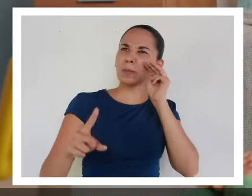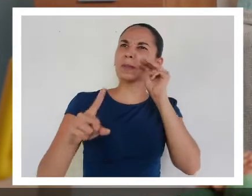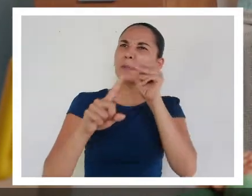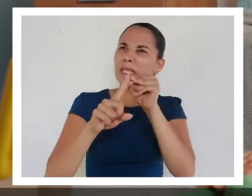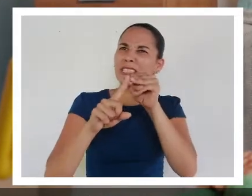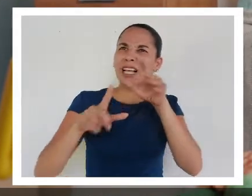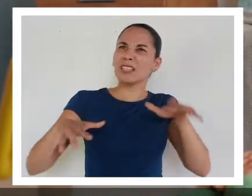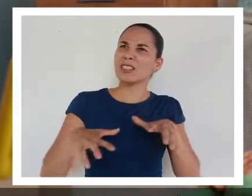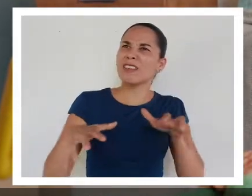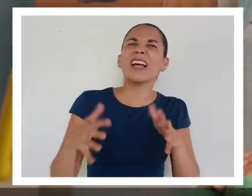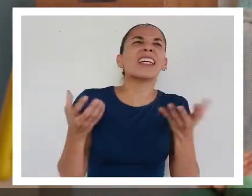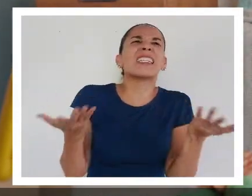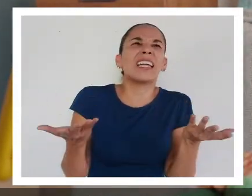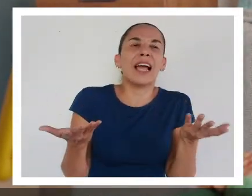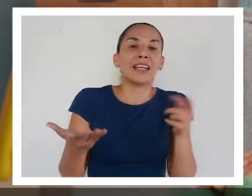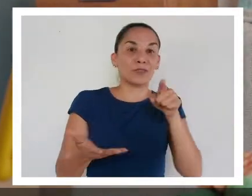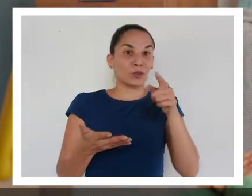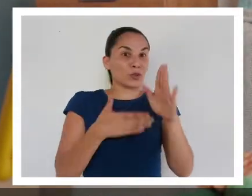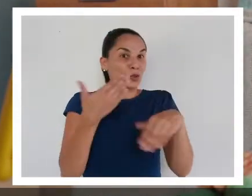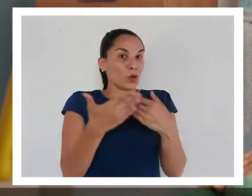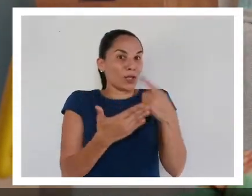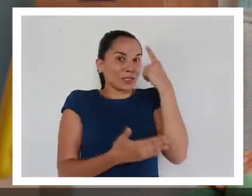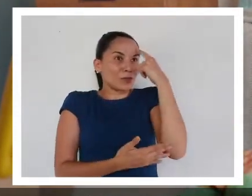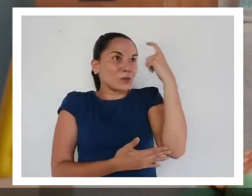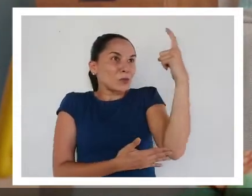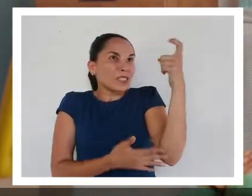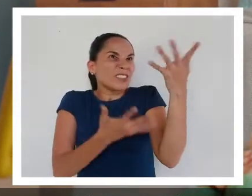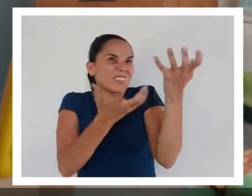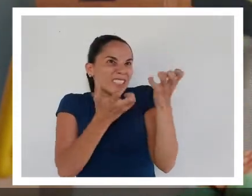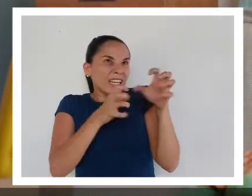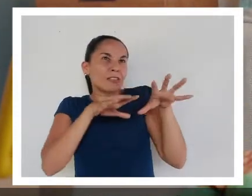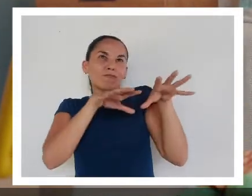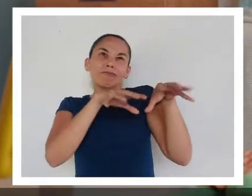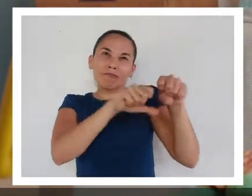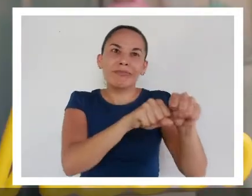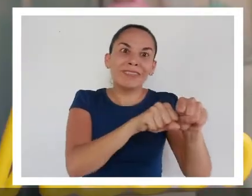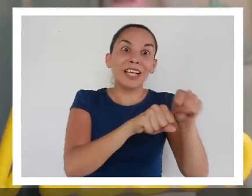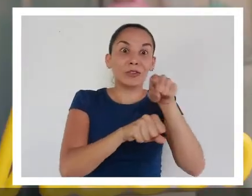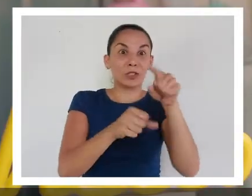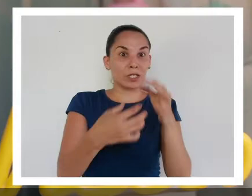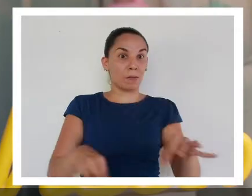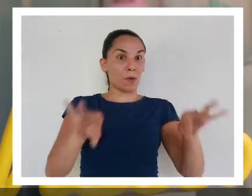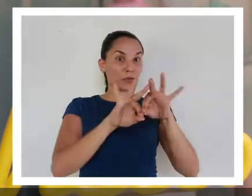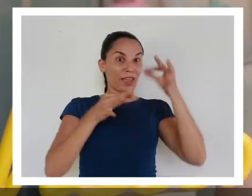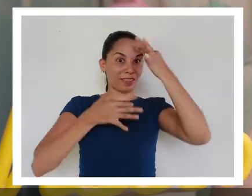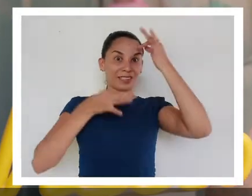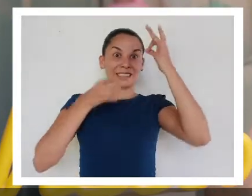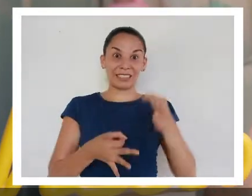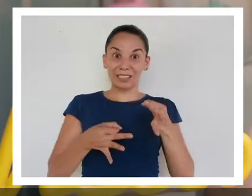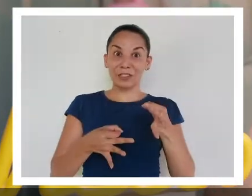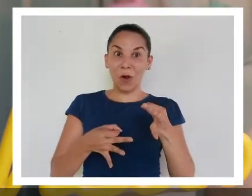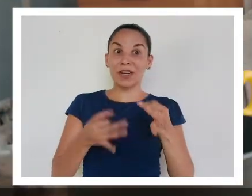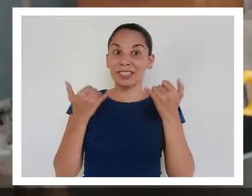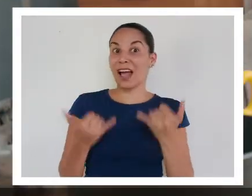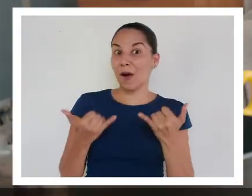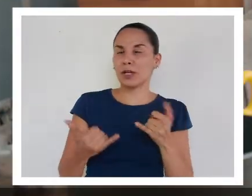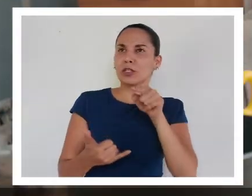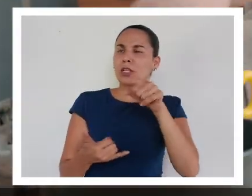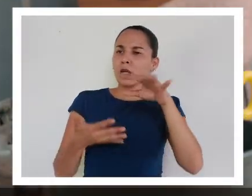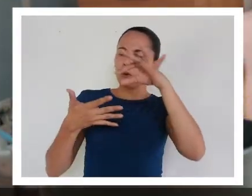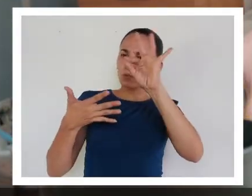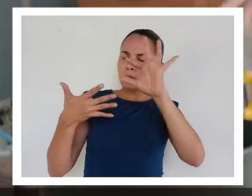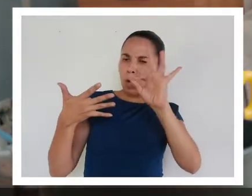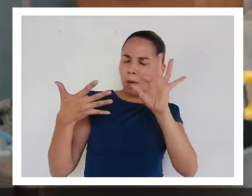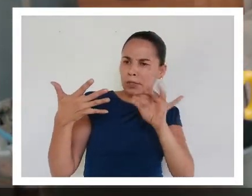metas. Ahora estás en la etapa que todas tus aspiraciones pueden empezar a tomar vida. Te corresponde tomar decisiones muy importantes, para lo